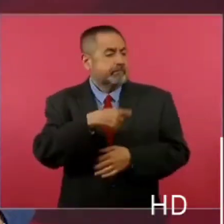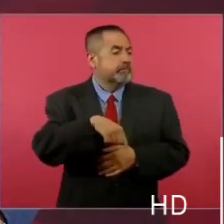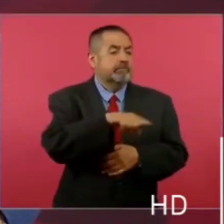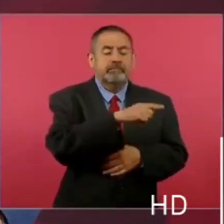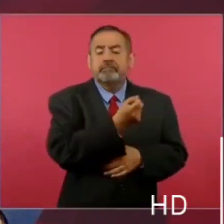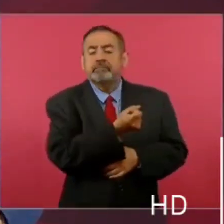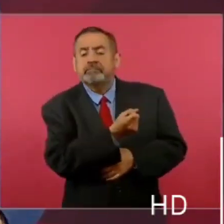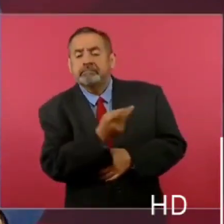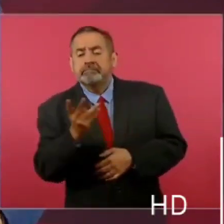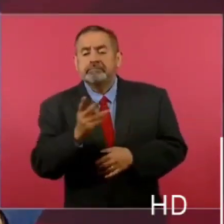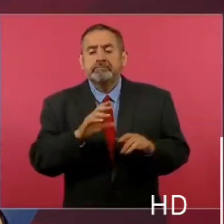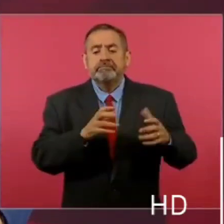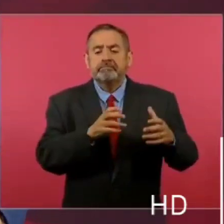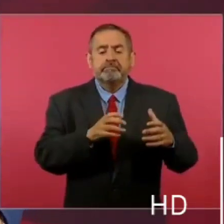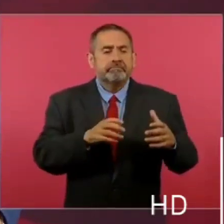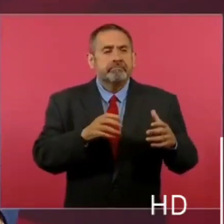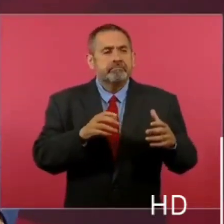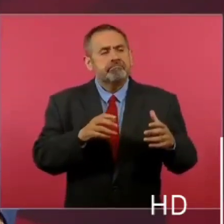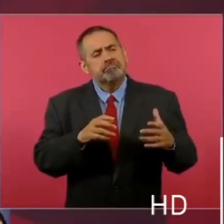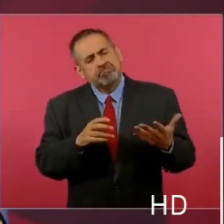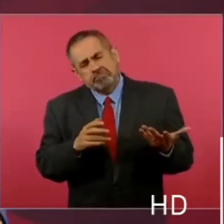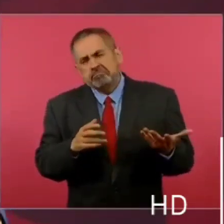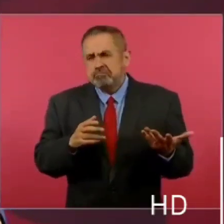fe, pensaban